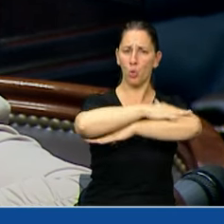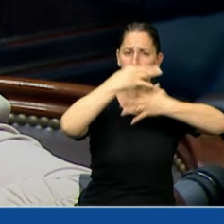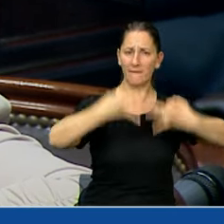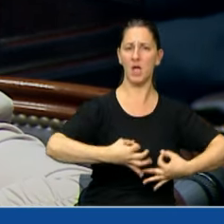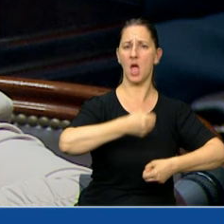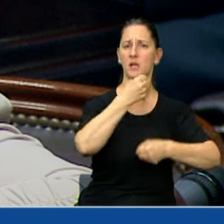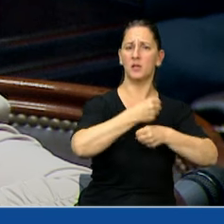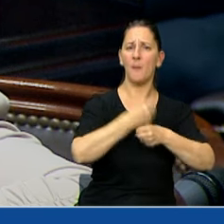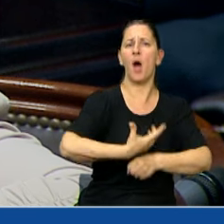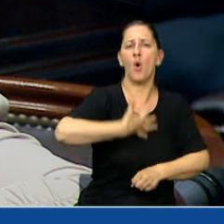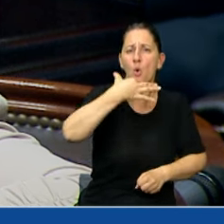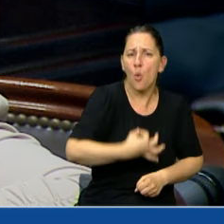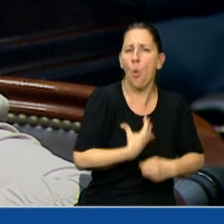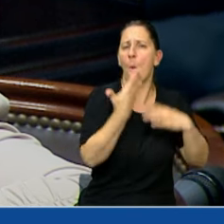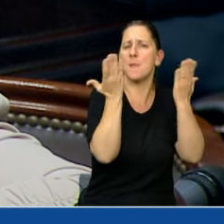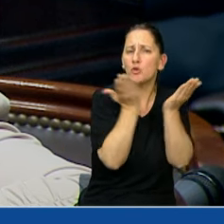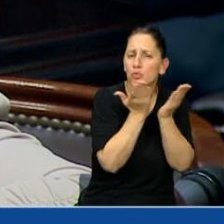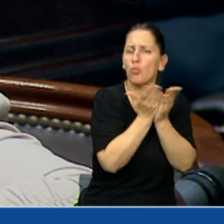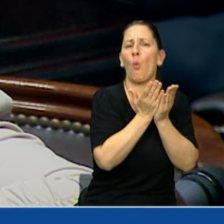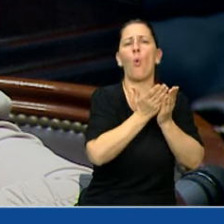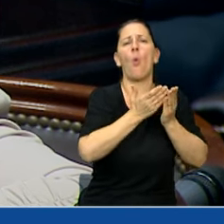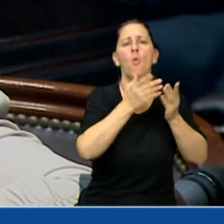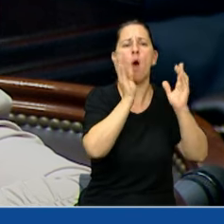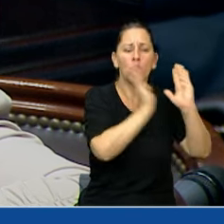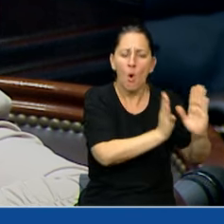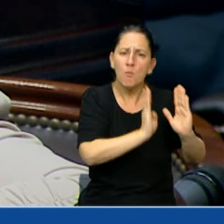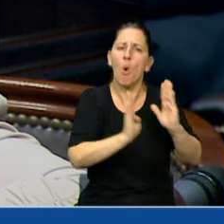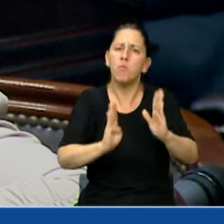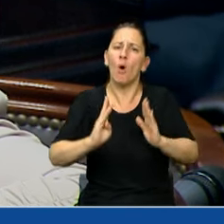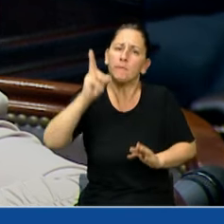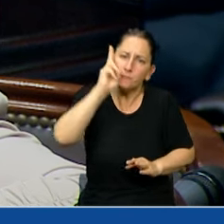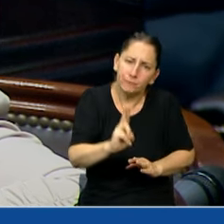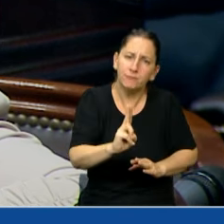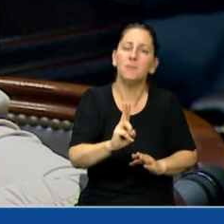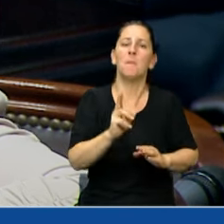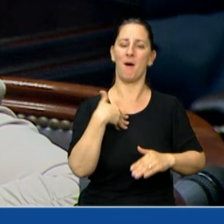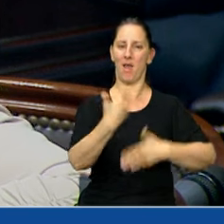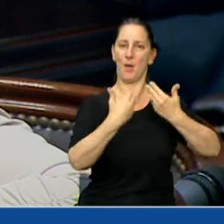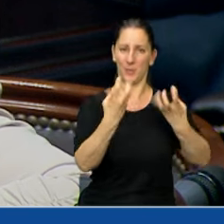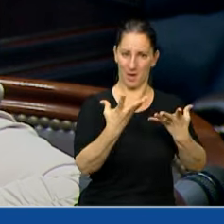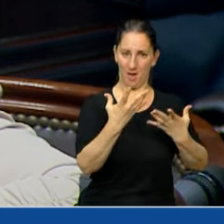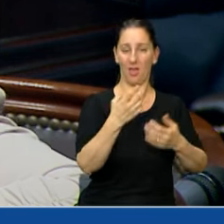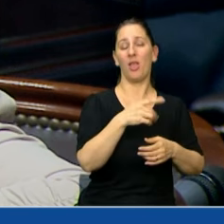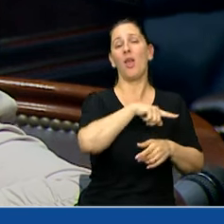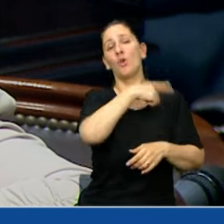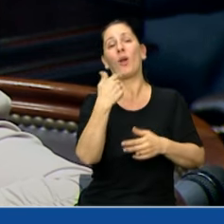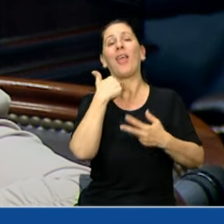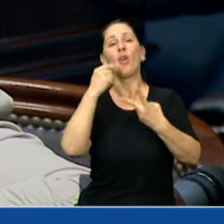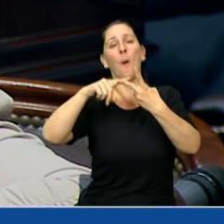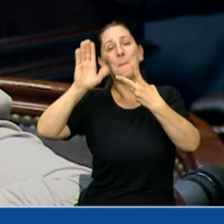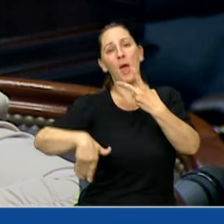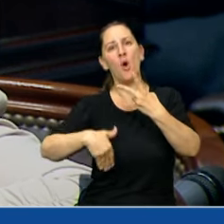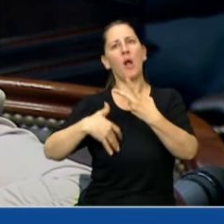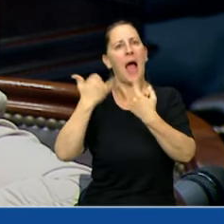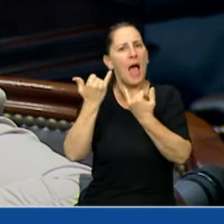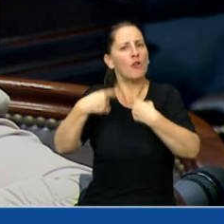trabaj que siempre estudió que siempre hizo todo lo que tenía que hacer para que le vaya bien y de pronto al hijo menor tiene un talento